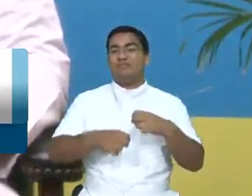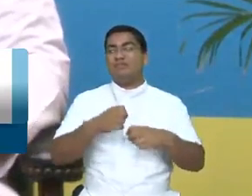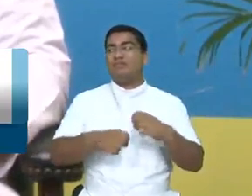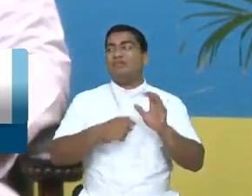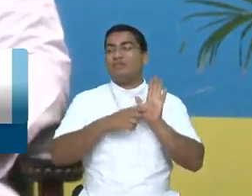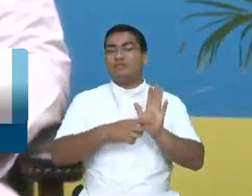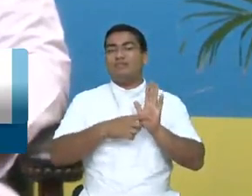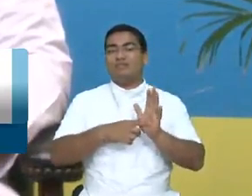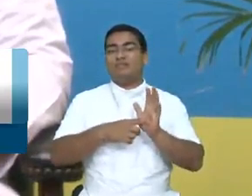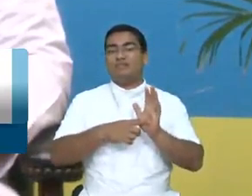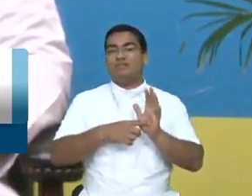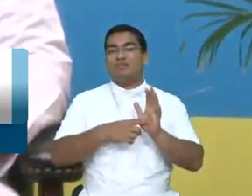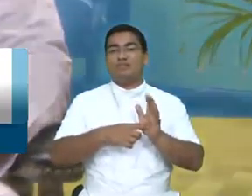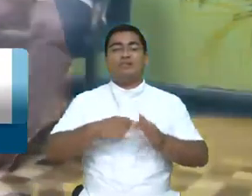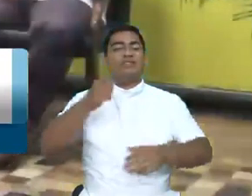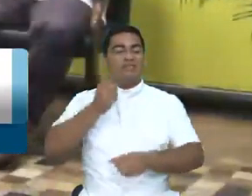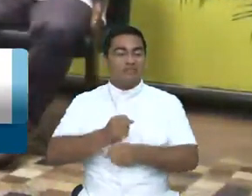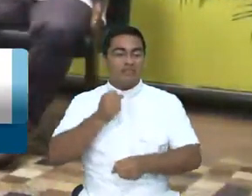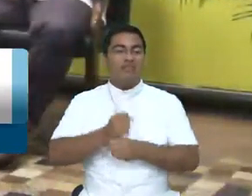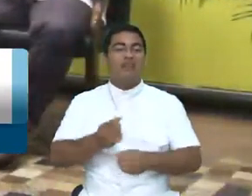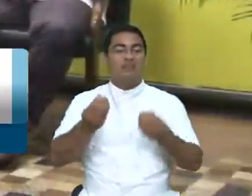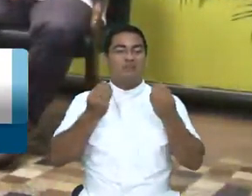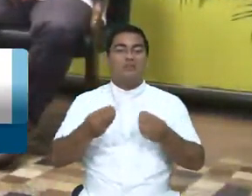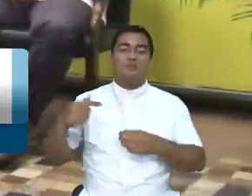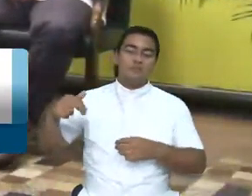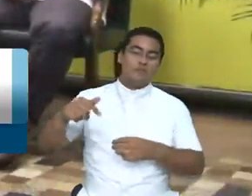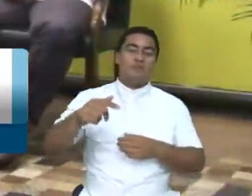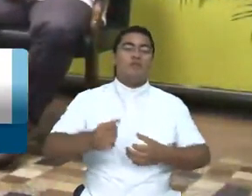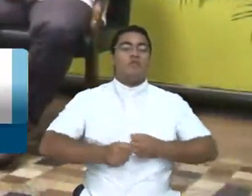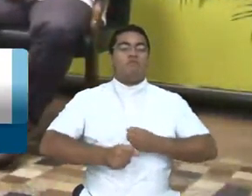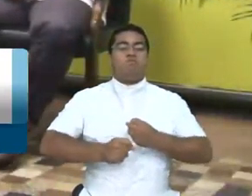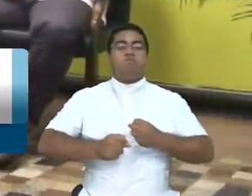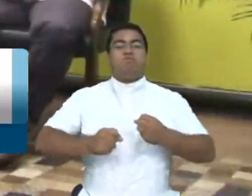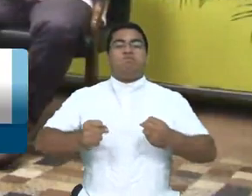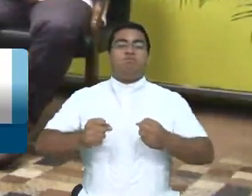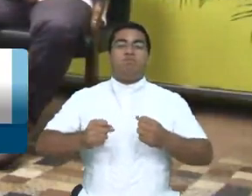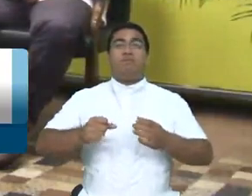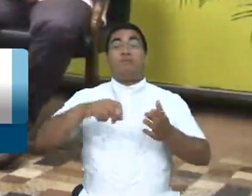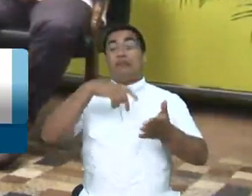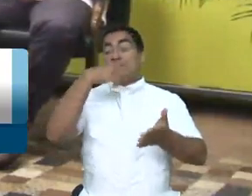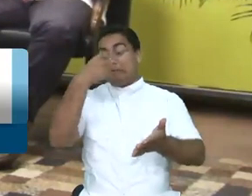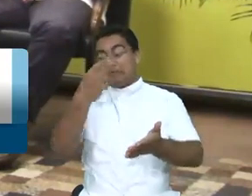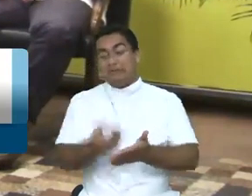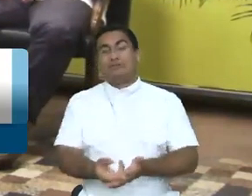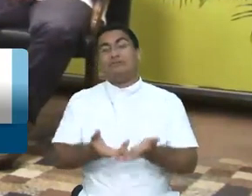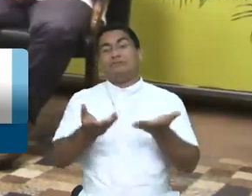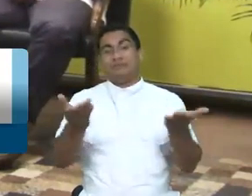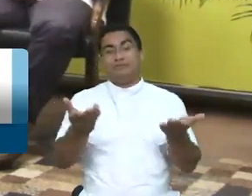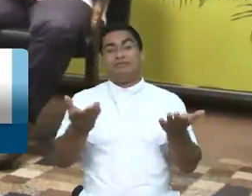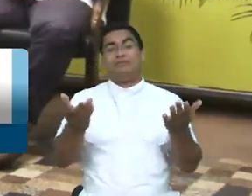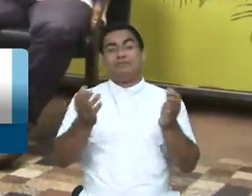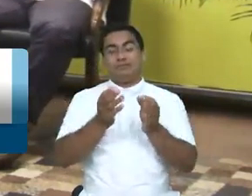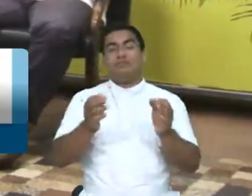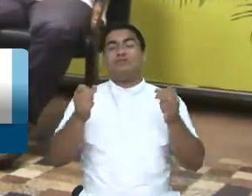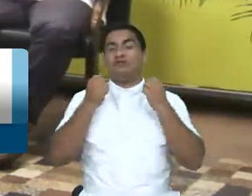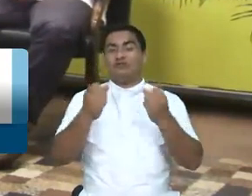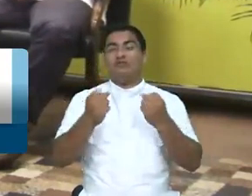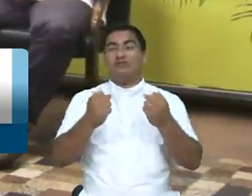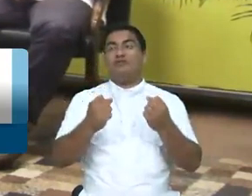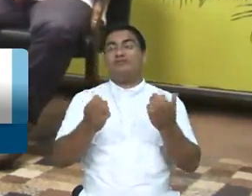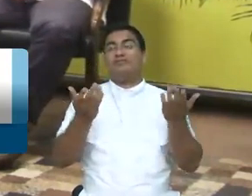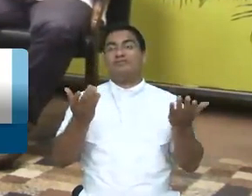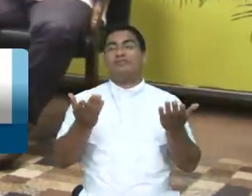recibe los impactos del trabajo, el caminar, el sobrepeso, las caídas de altura. Pero sí son las más fuertes y son las que soportan